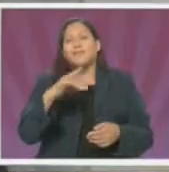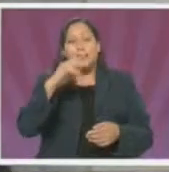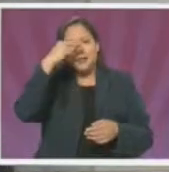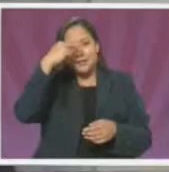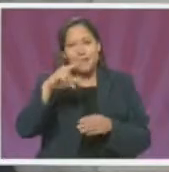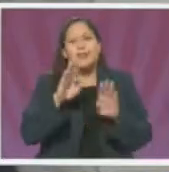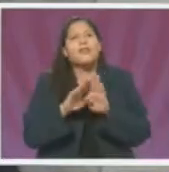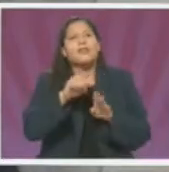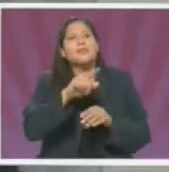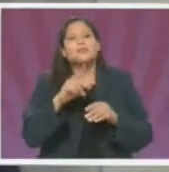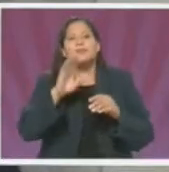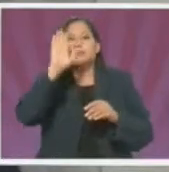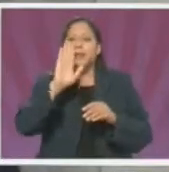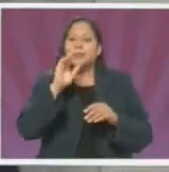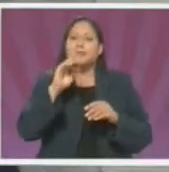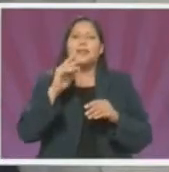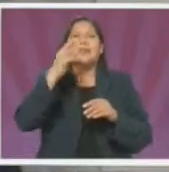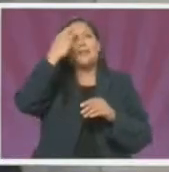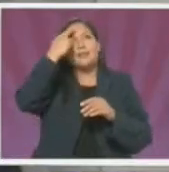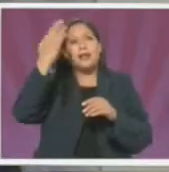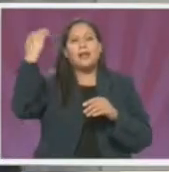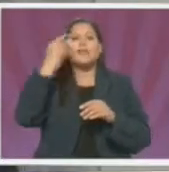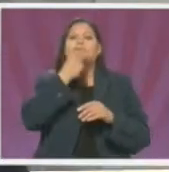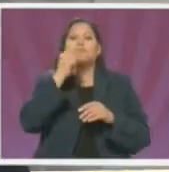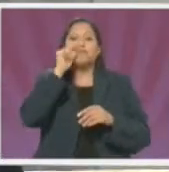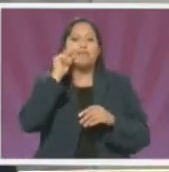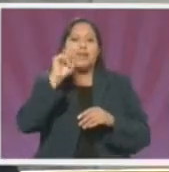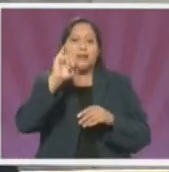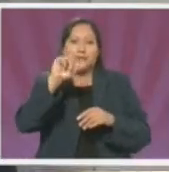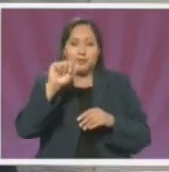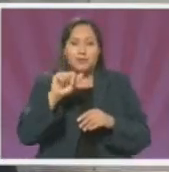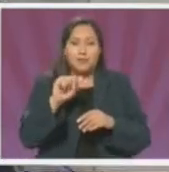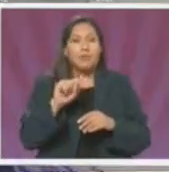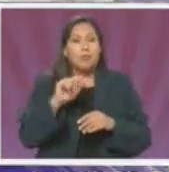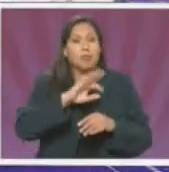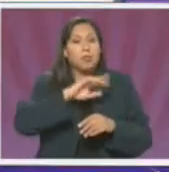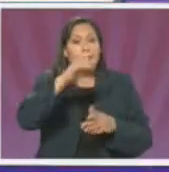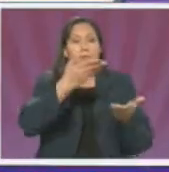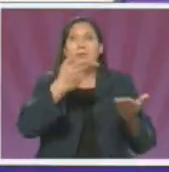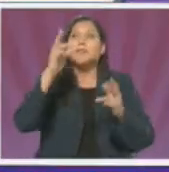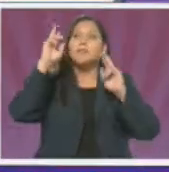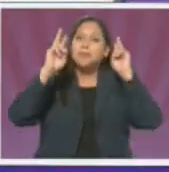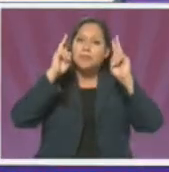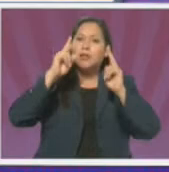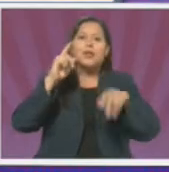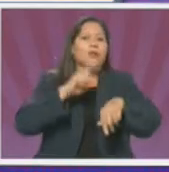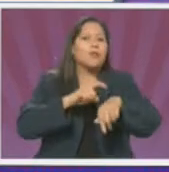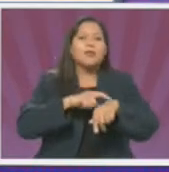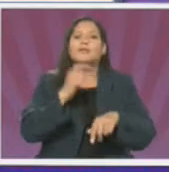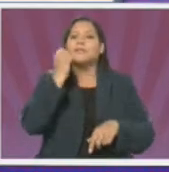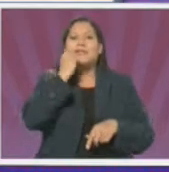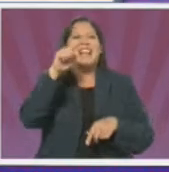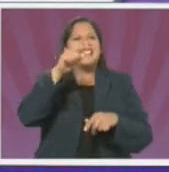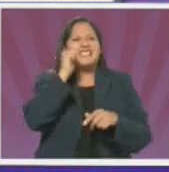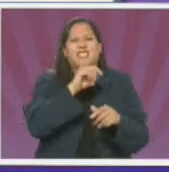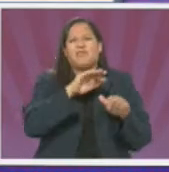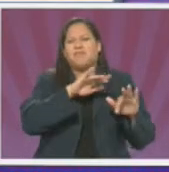México, es remitirnos a la época del Porfiriato. Bien vale la pena visitarlo, no importa la hora que sea, es una